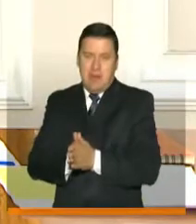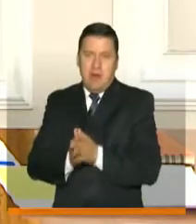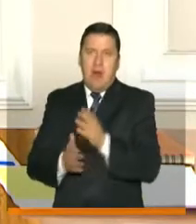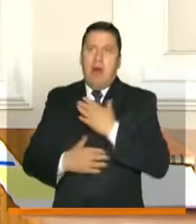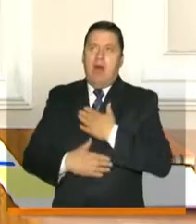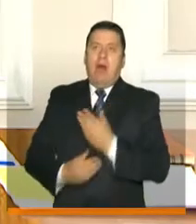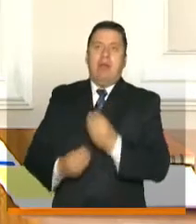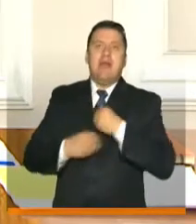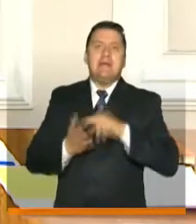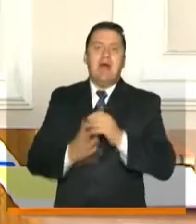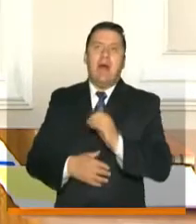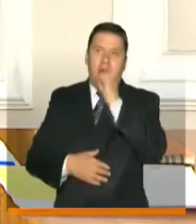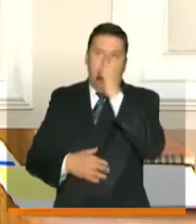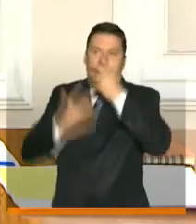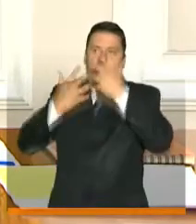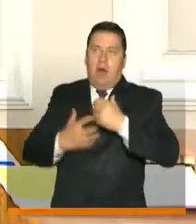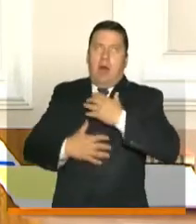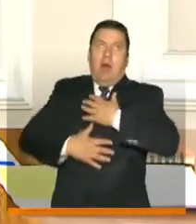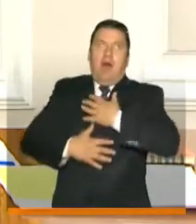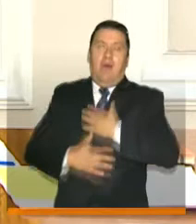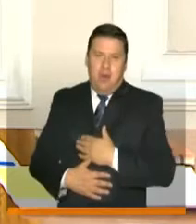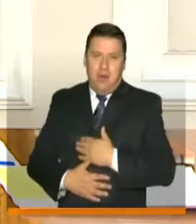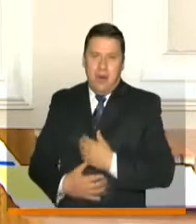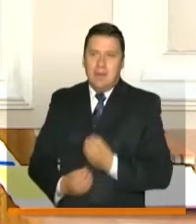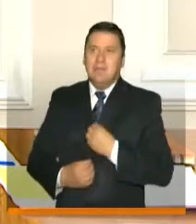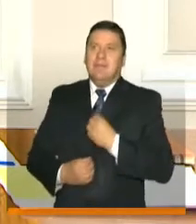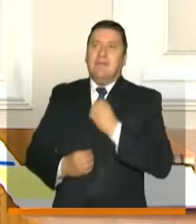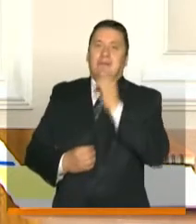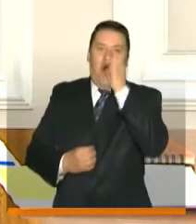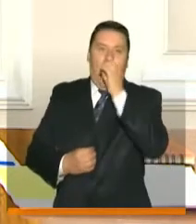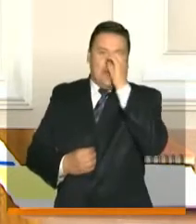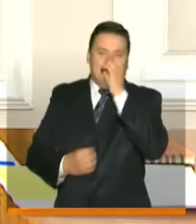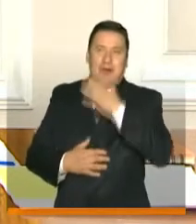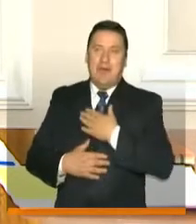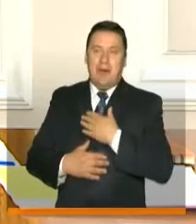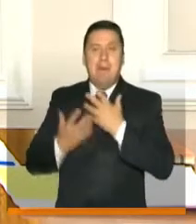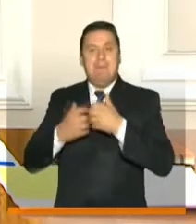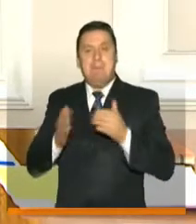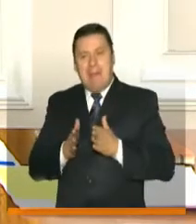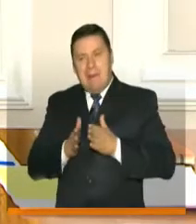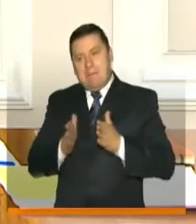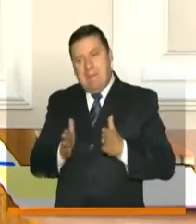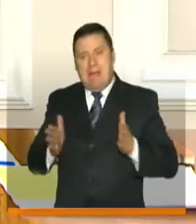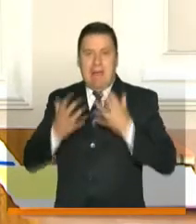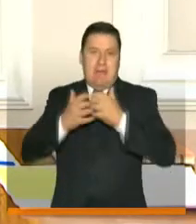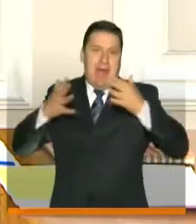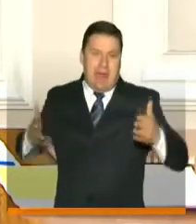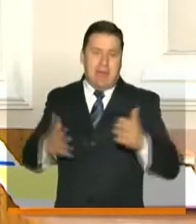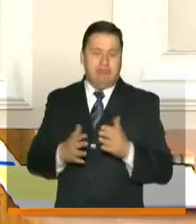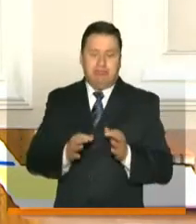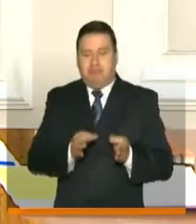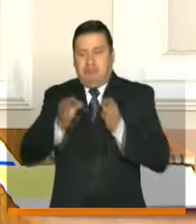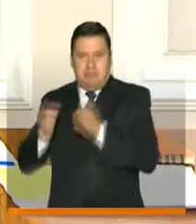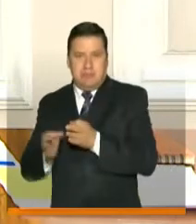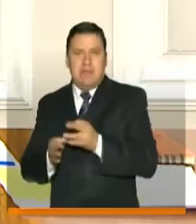más oxígeno de caja a esas empresas de nuestro país, micro, pequeñas, medianas y grandes.